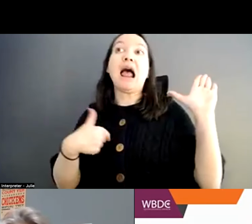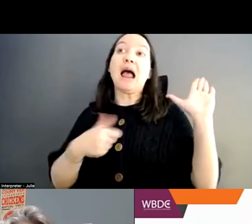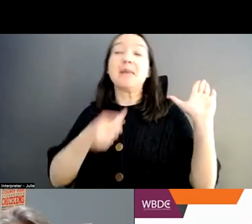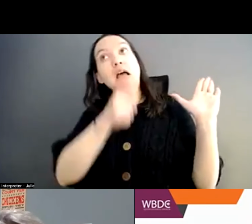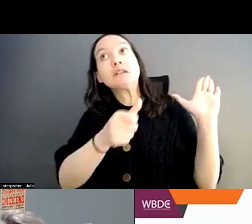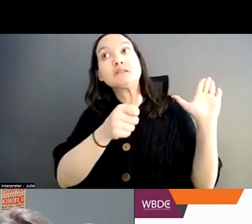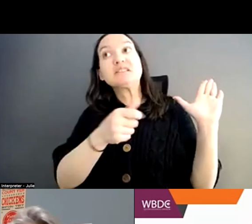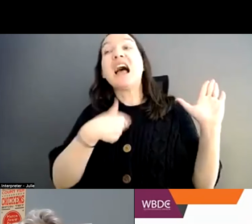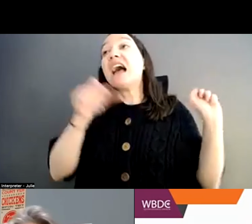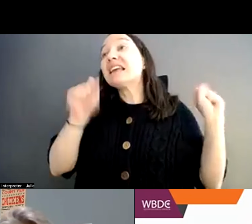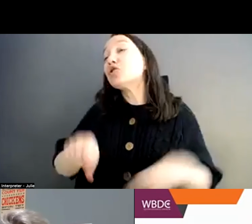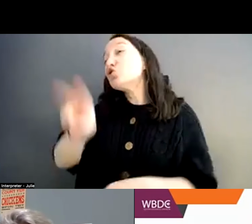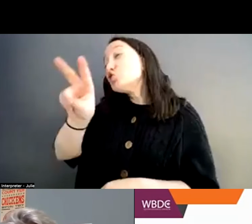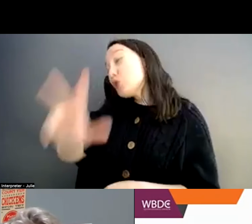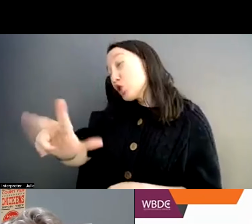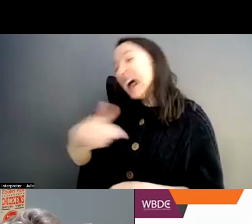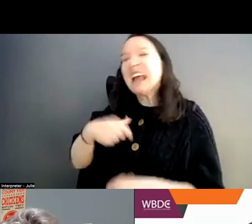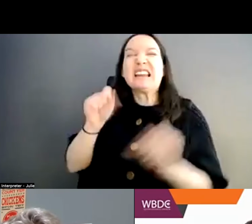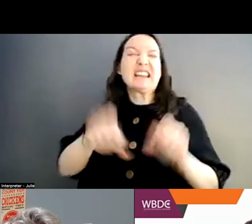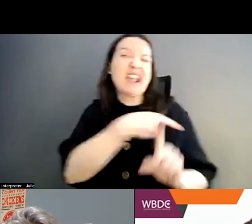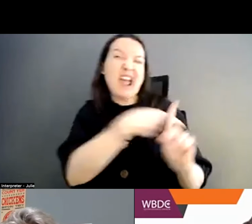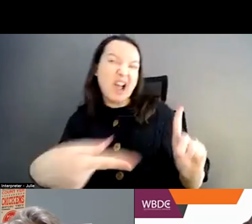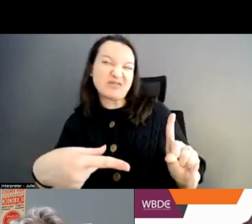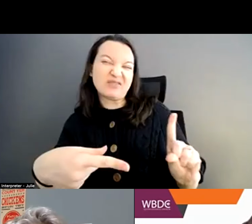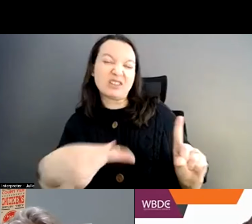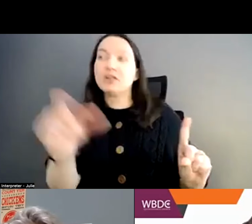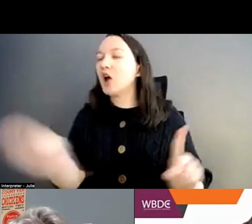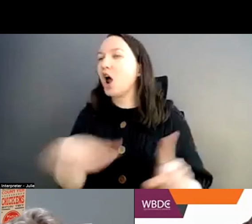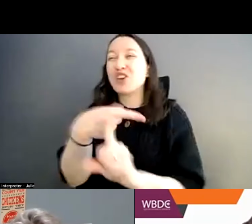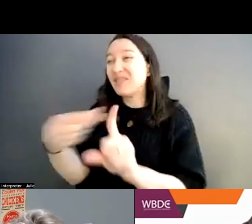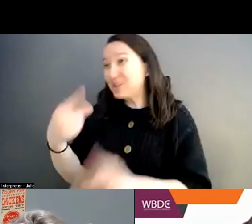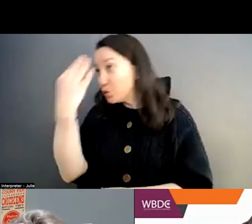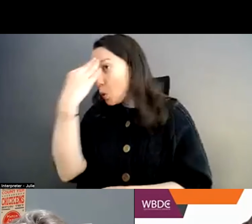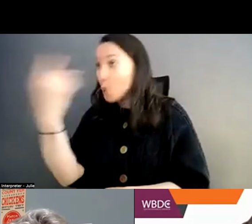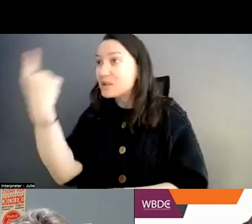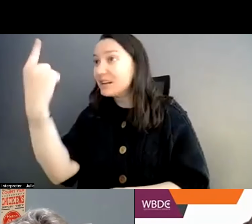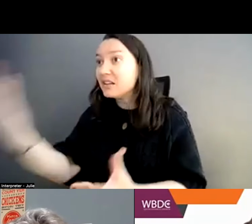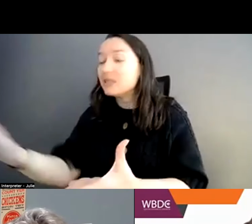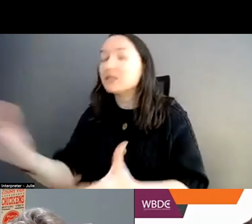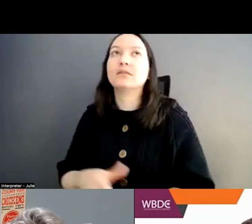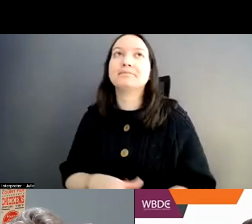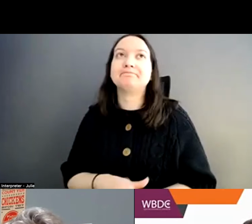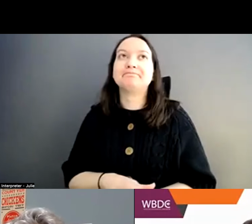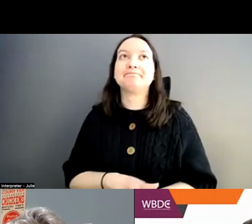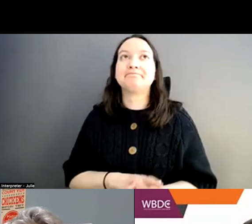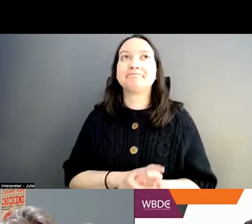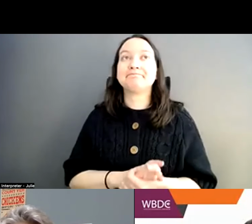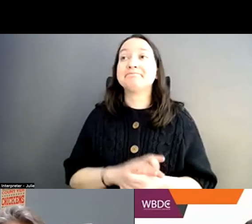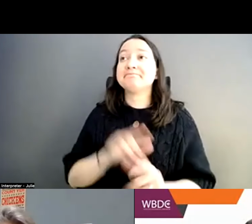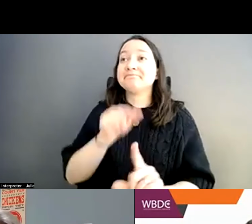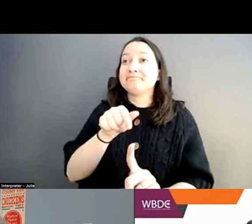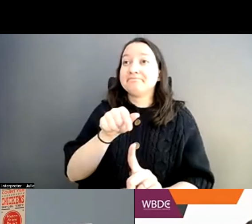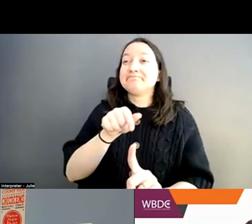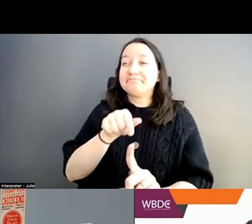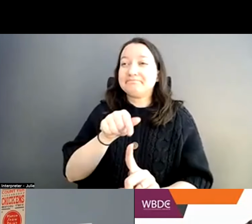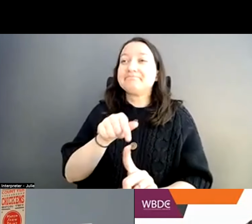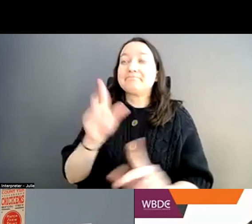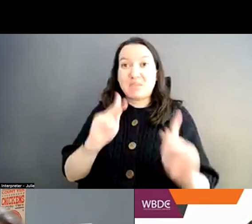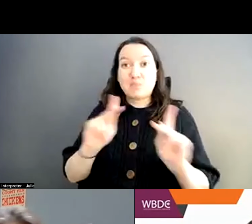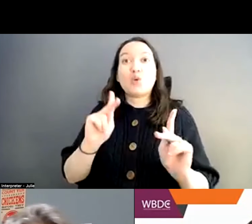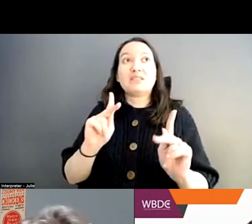Y vemos en las propuestas que recibimos, dicen o indican, puedo hacer solamente una persona